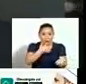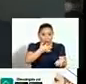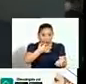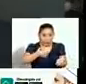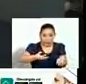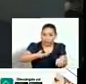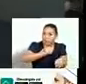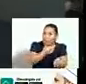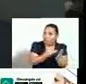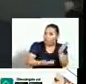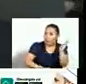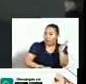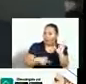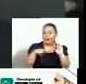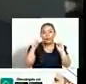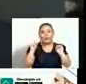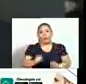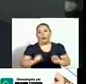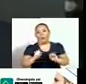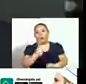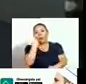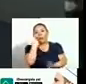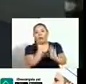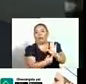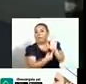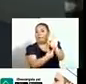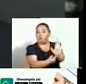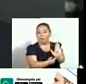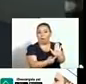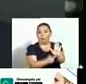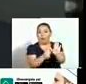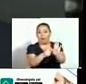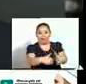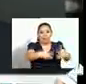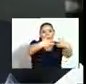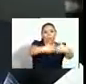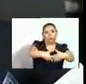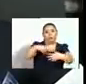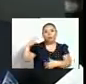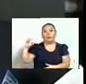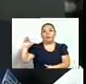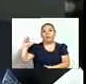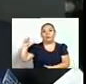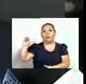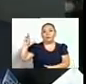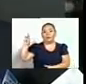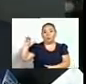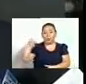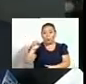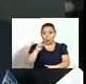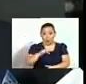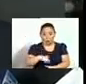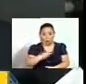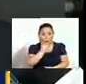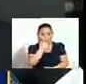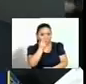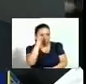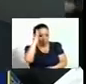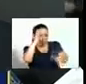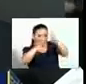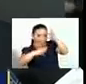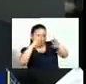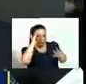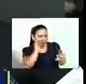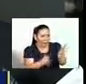y no van a poder demostrar en ningún momento que la empresa Centrum haya utilizado o engañado de